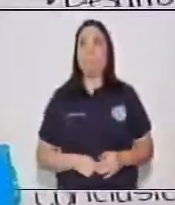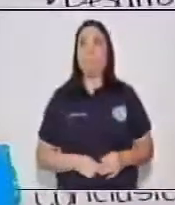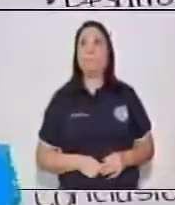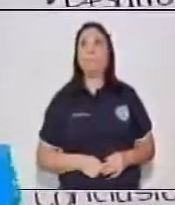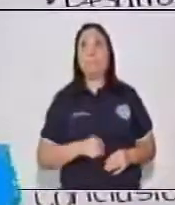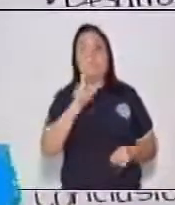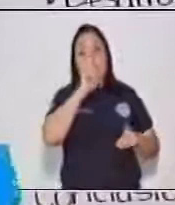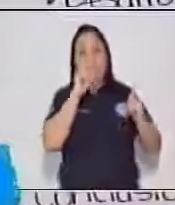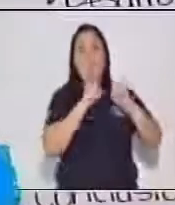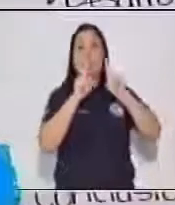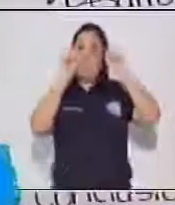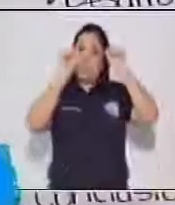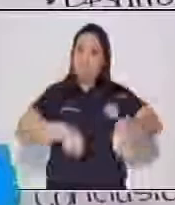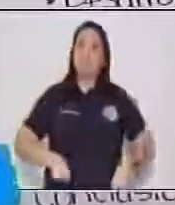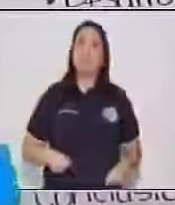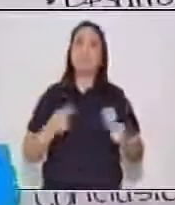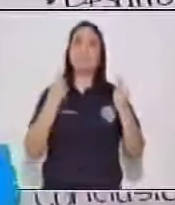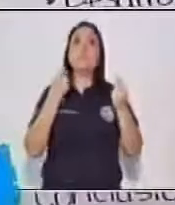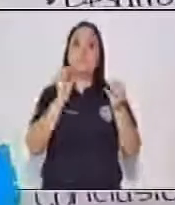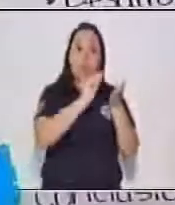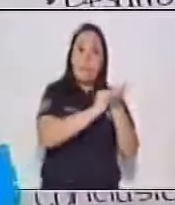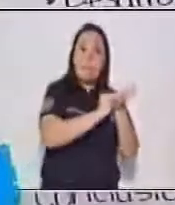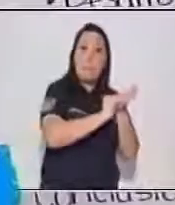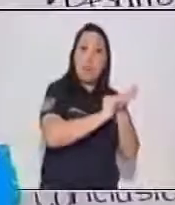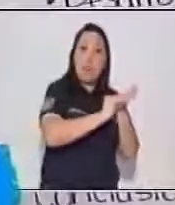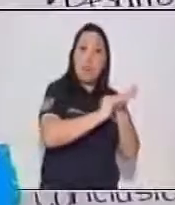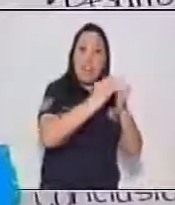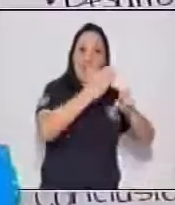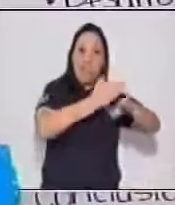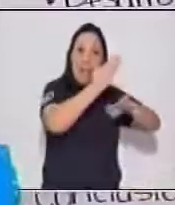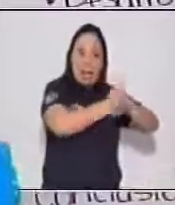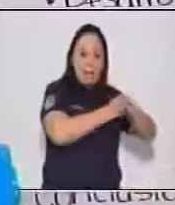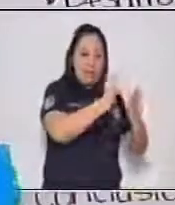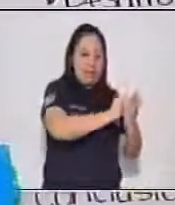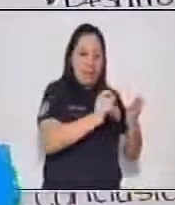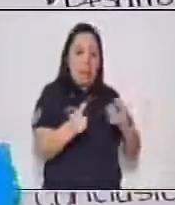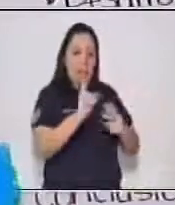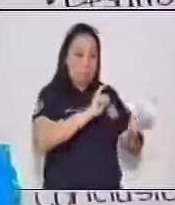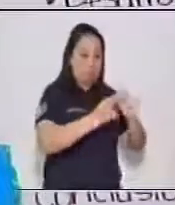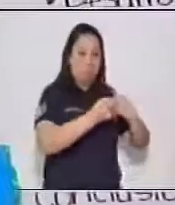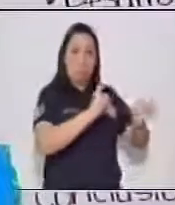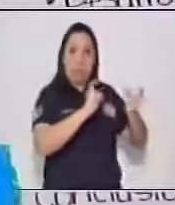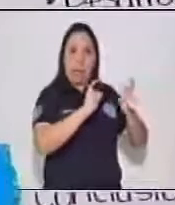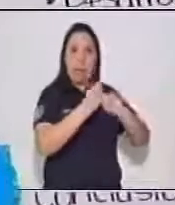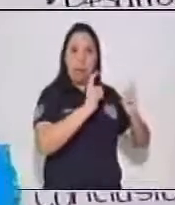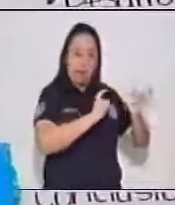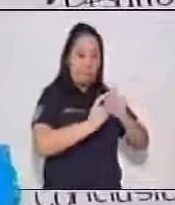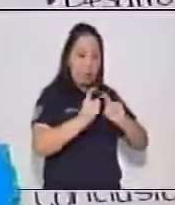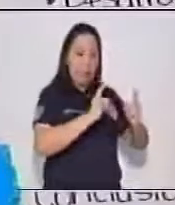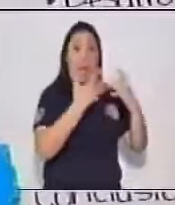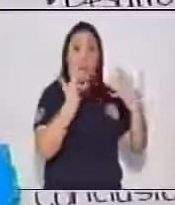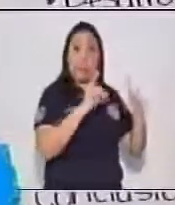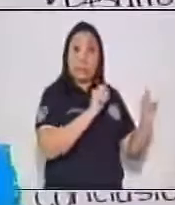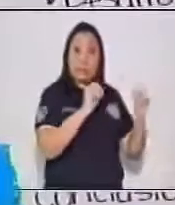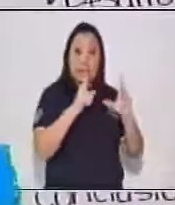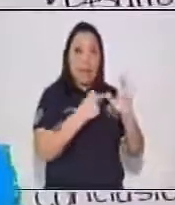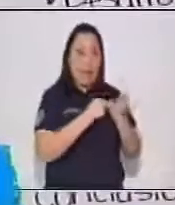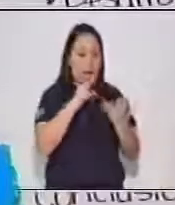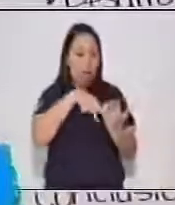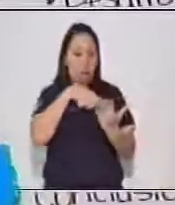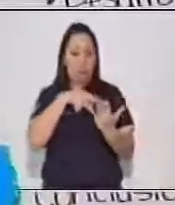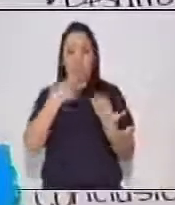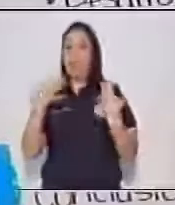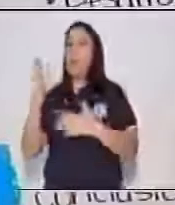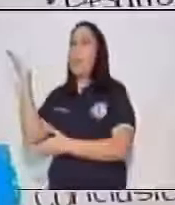y pues puedes realizar un borrador por escrito de la misma, ¿verdad? Buscar esa información y puedes realizar un borrador de cómo